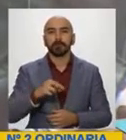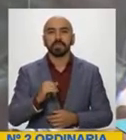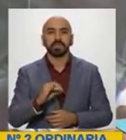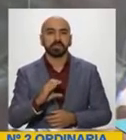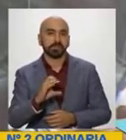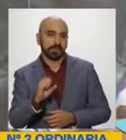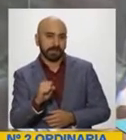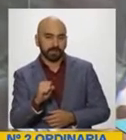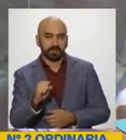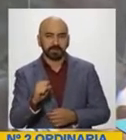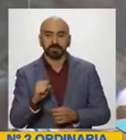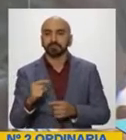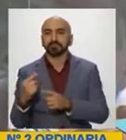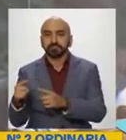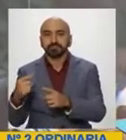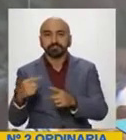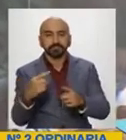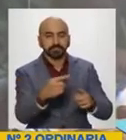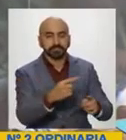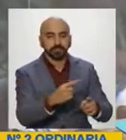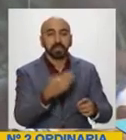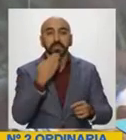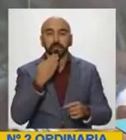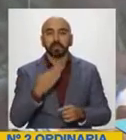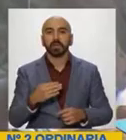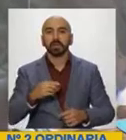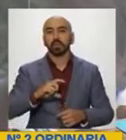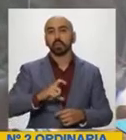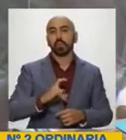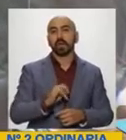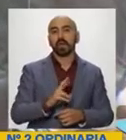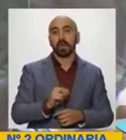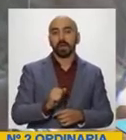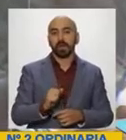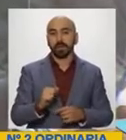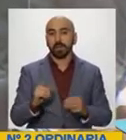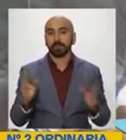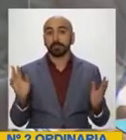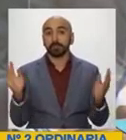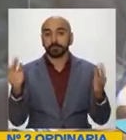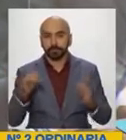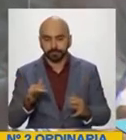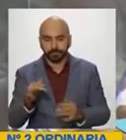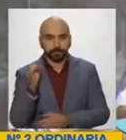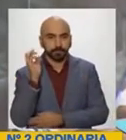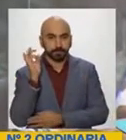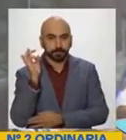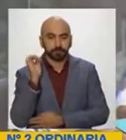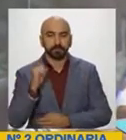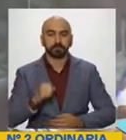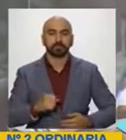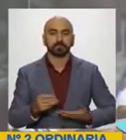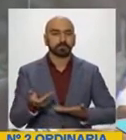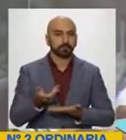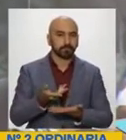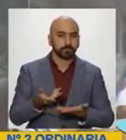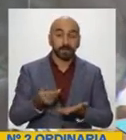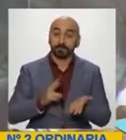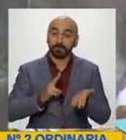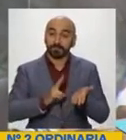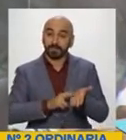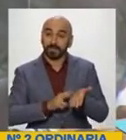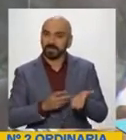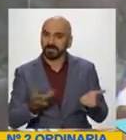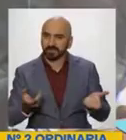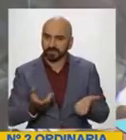la administradora municipal, y con el alcalde de Guara, José Bartolo Vinaya. La verdad es que el tema